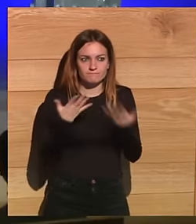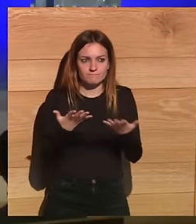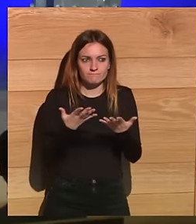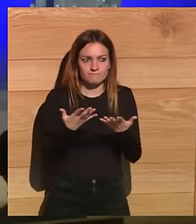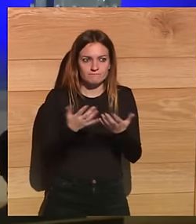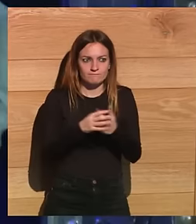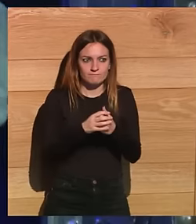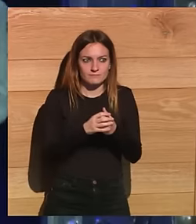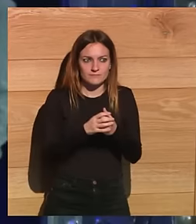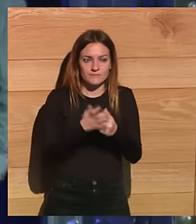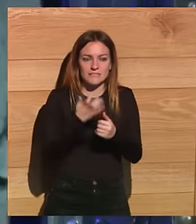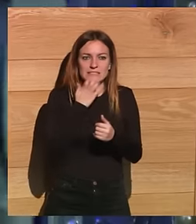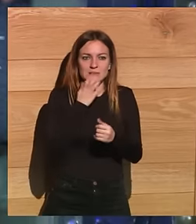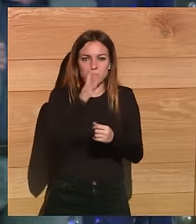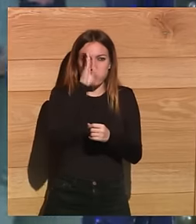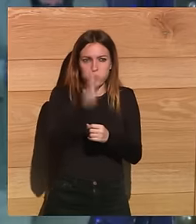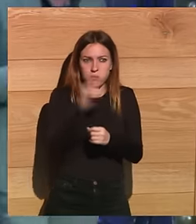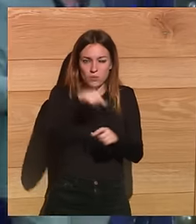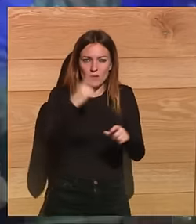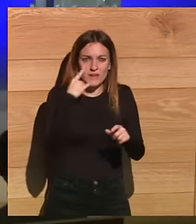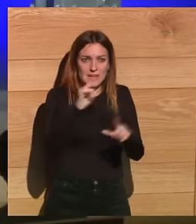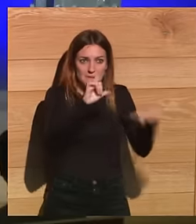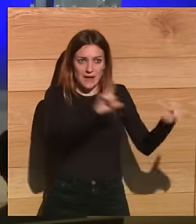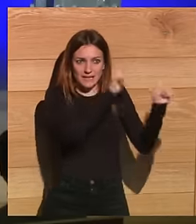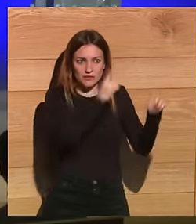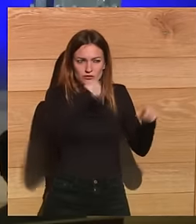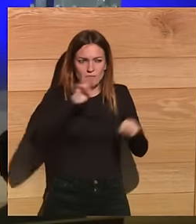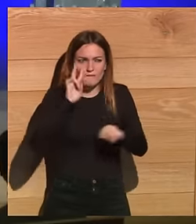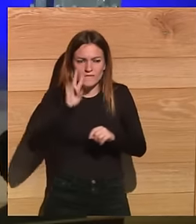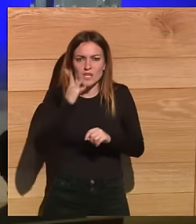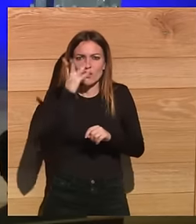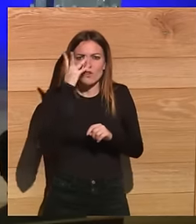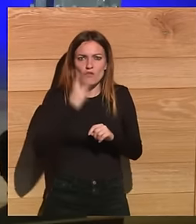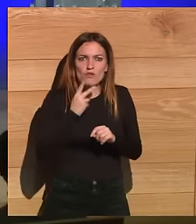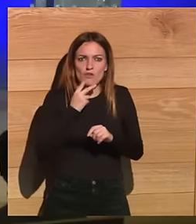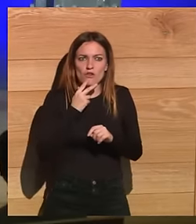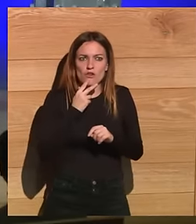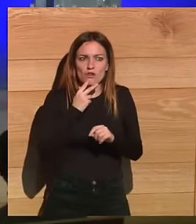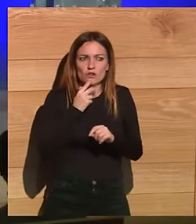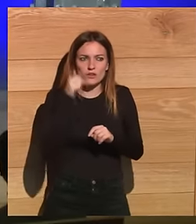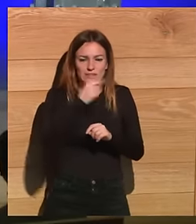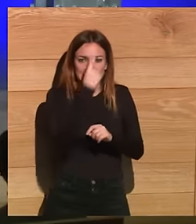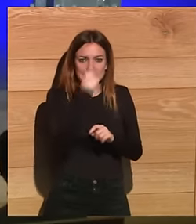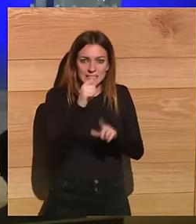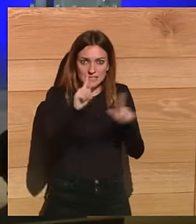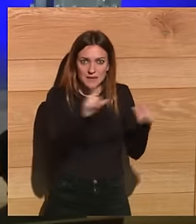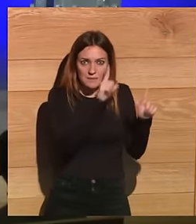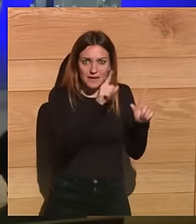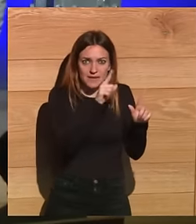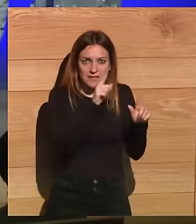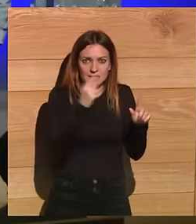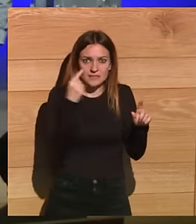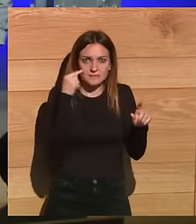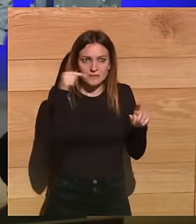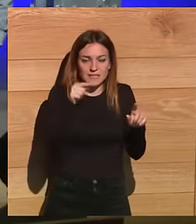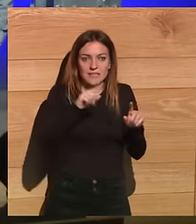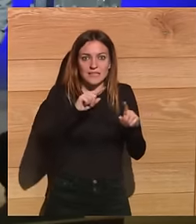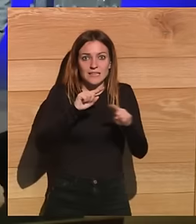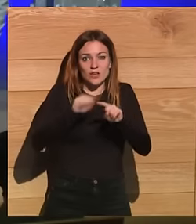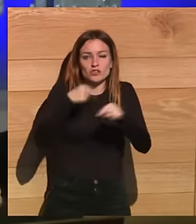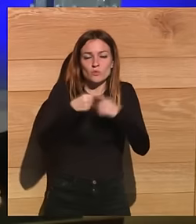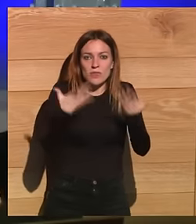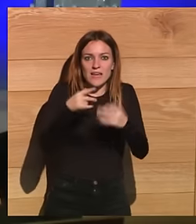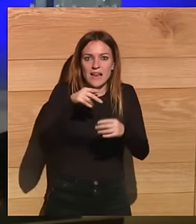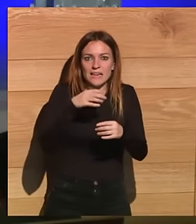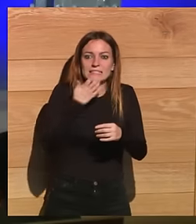ilustra directamente en esta imagen de aquí, donde estamos viendo en color una imagen del impacto del habla, de